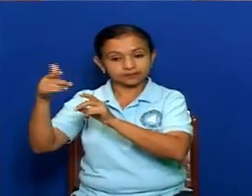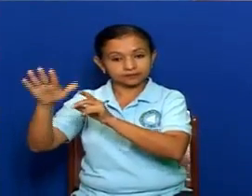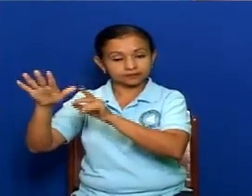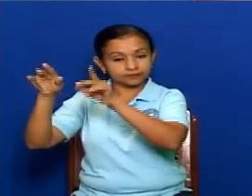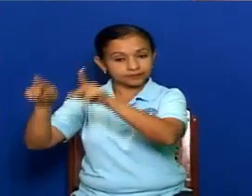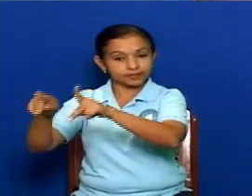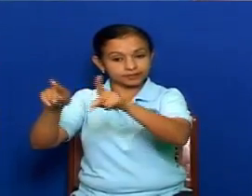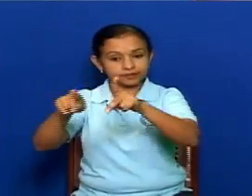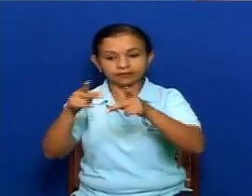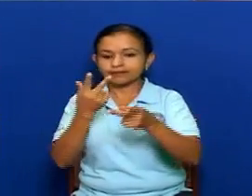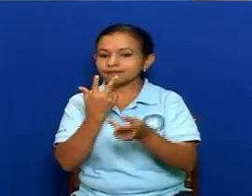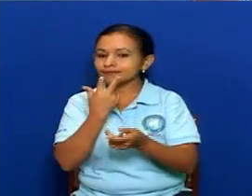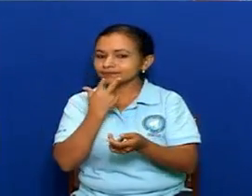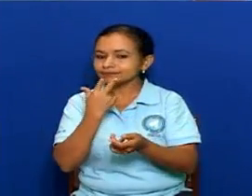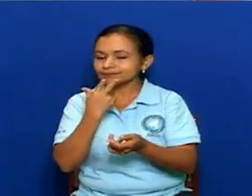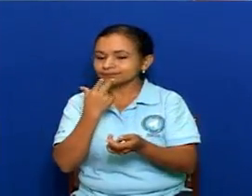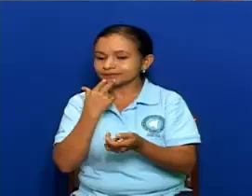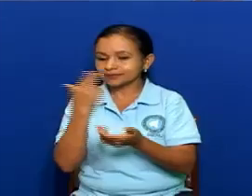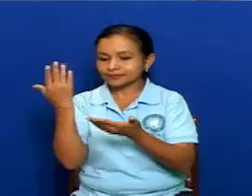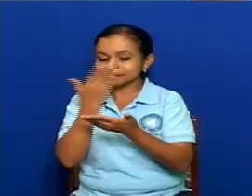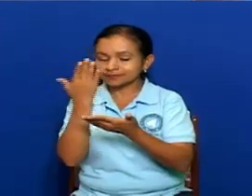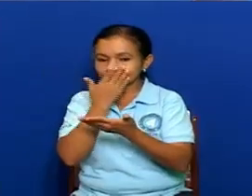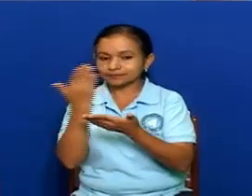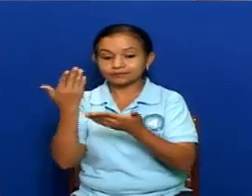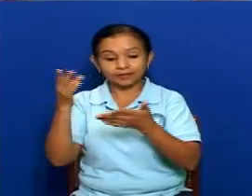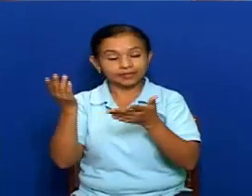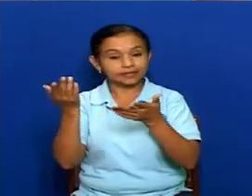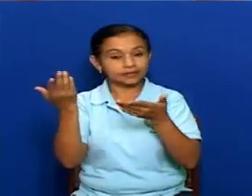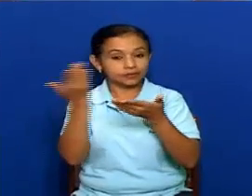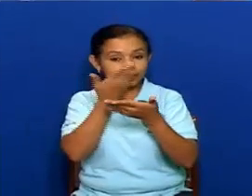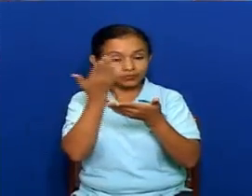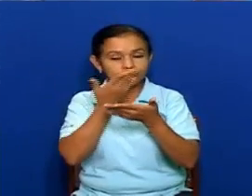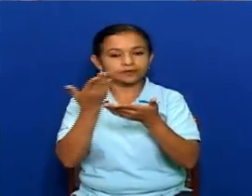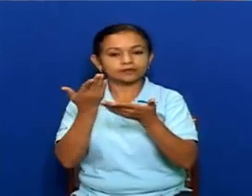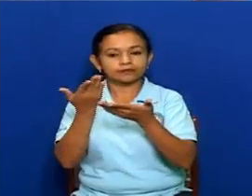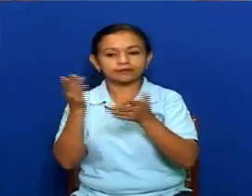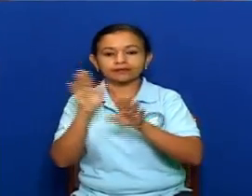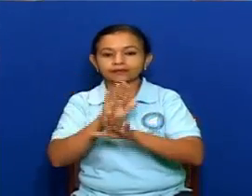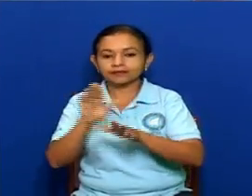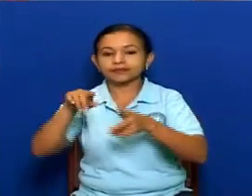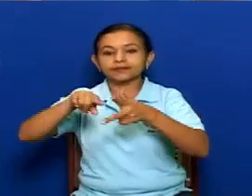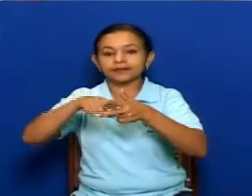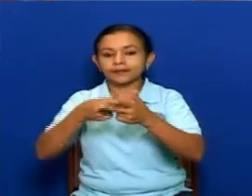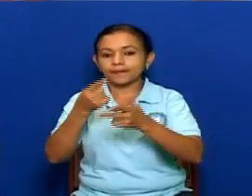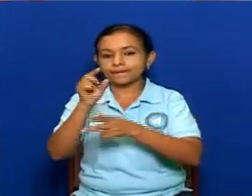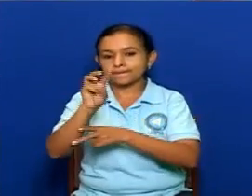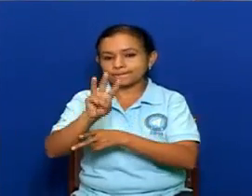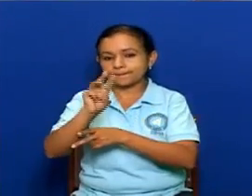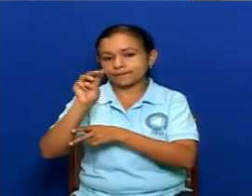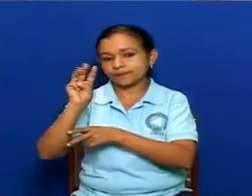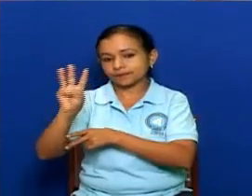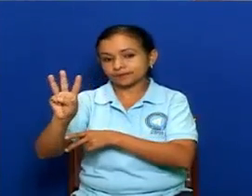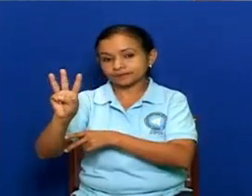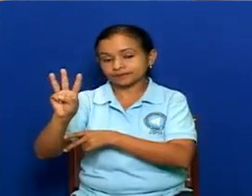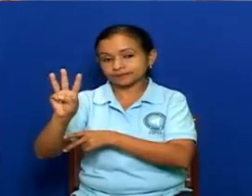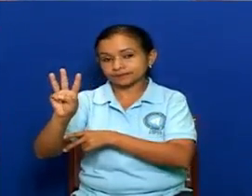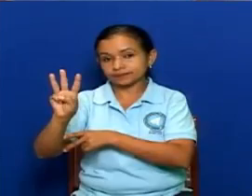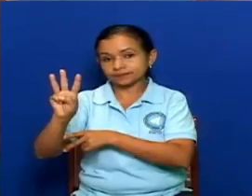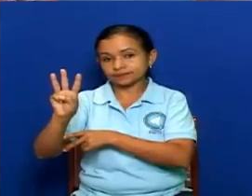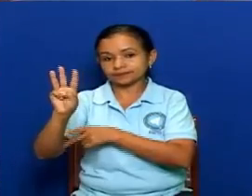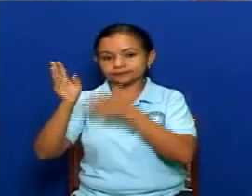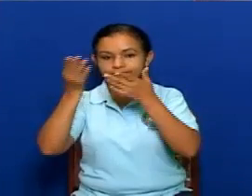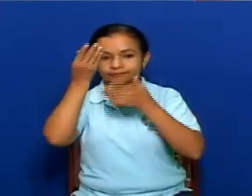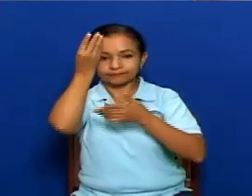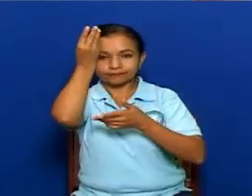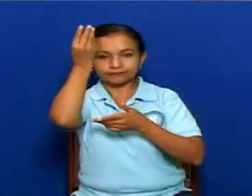no tenían el perfil completo para ingresar a la carrera, ingresaron en ese periodo 33 colaboradores que se